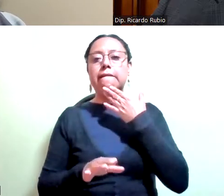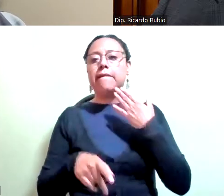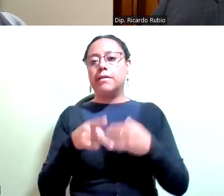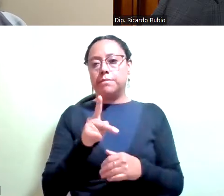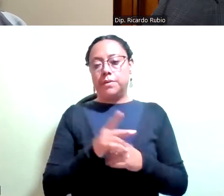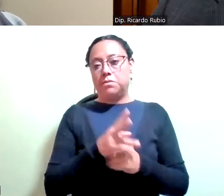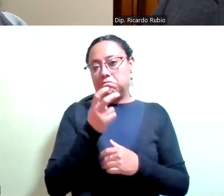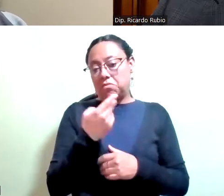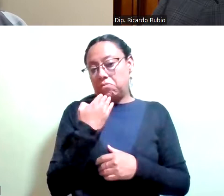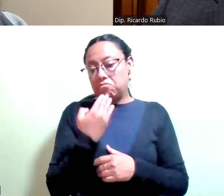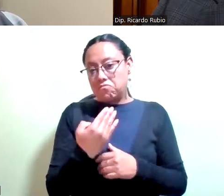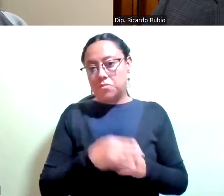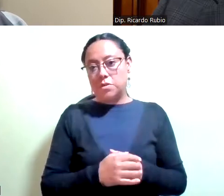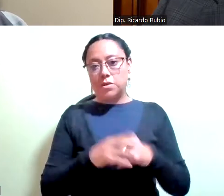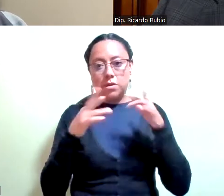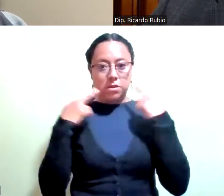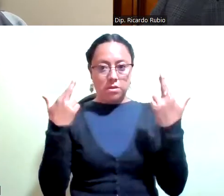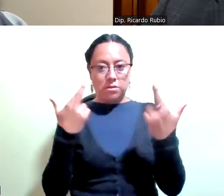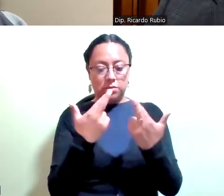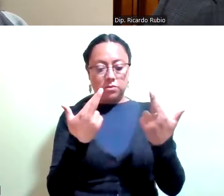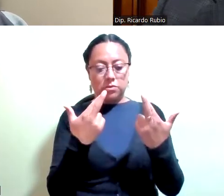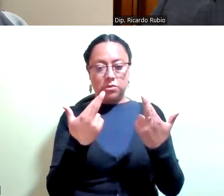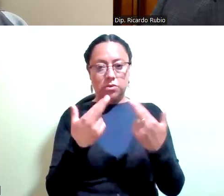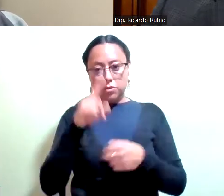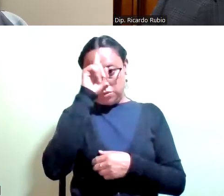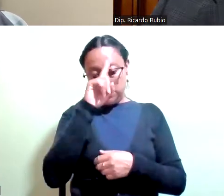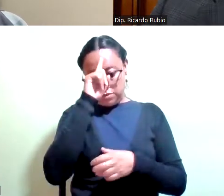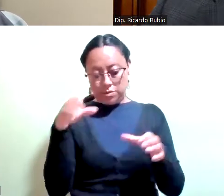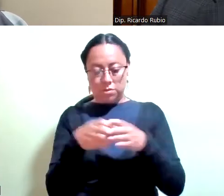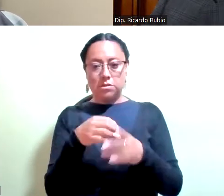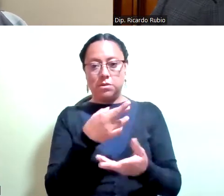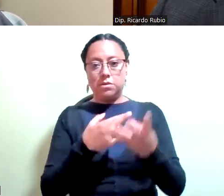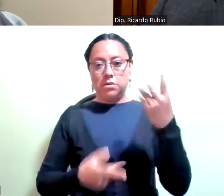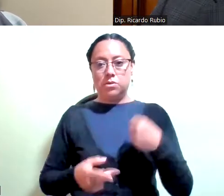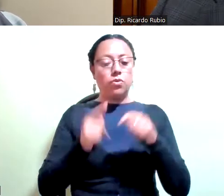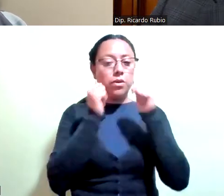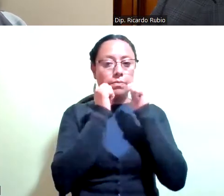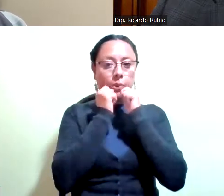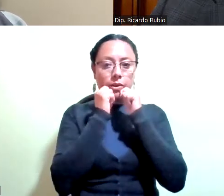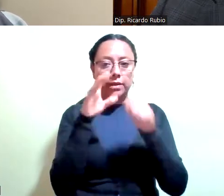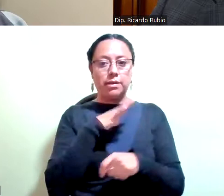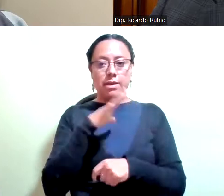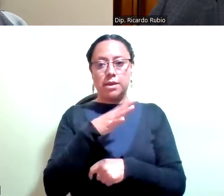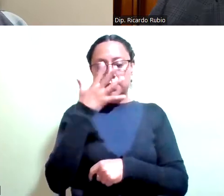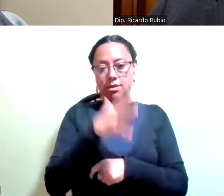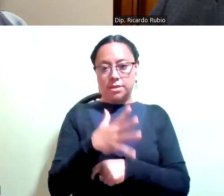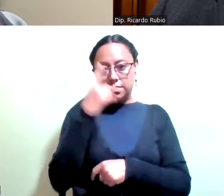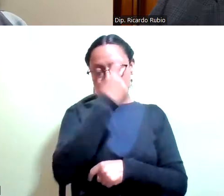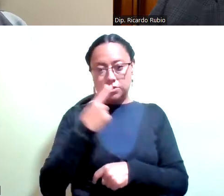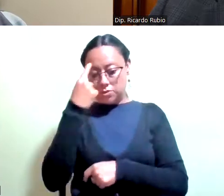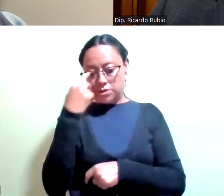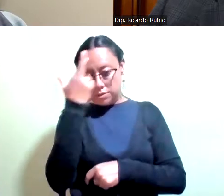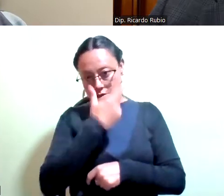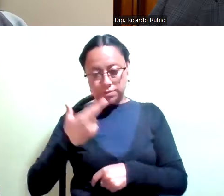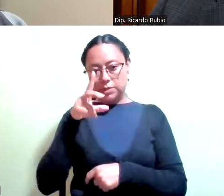reunión de asesores y aquí hacemos todos los planteamientos, aunque nos estamos 10 horas revisando todos los dictámenes. No es la intención, por